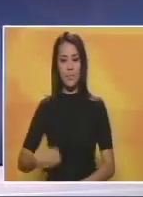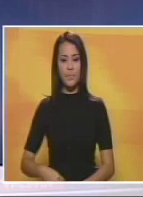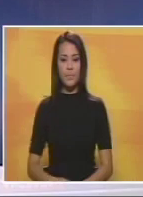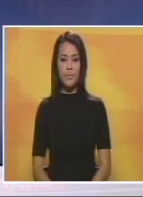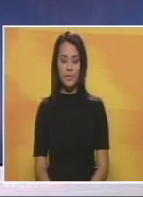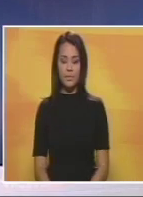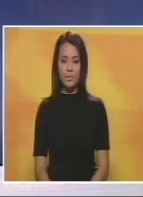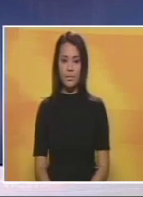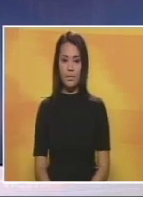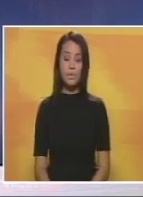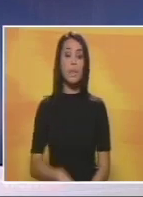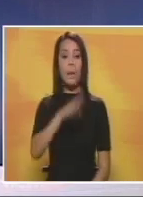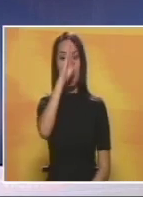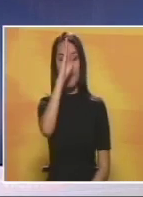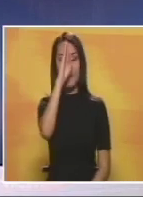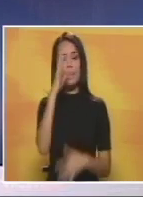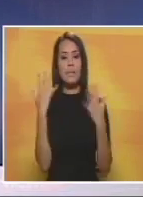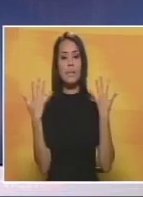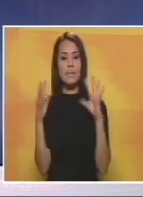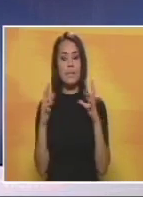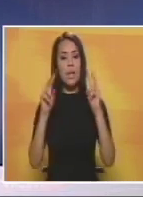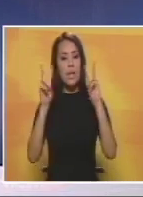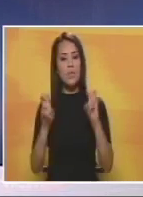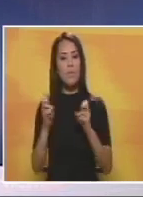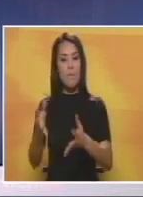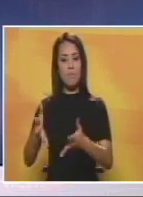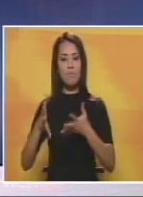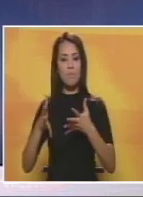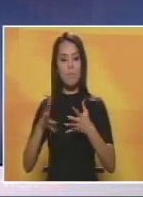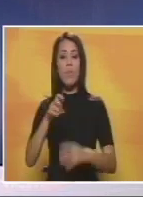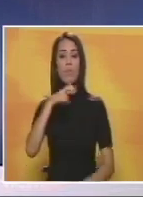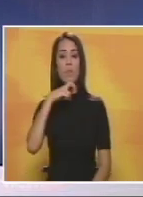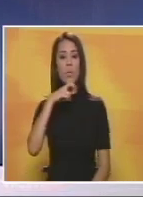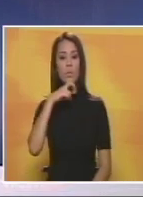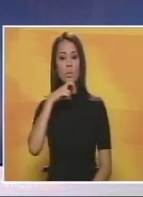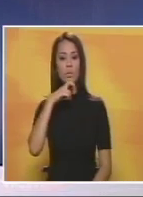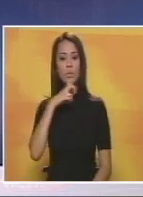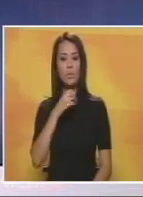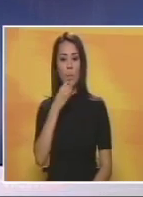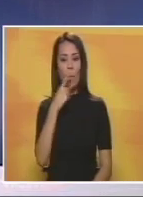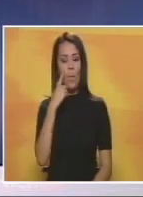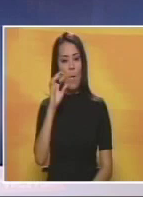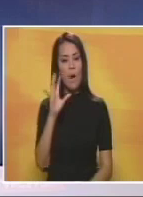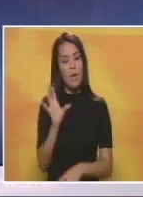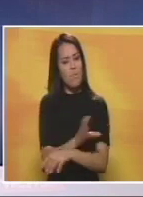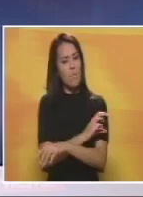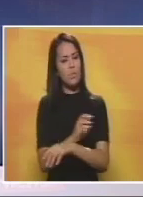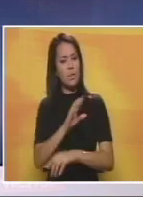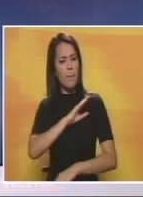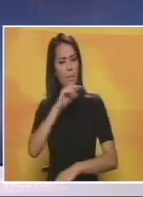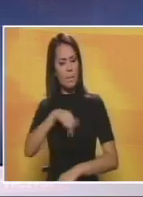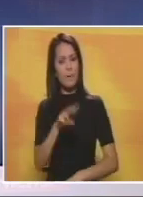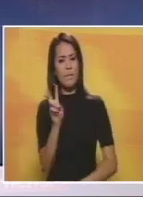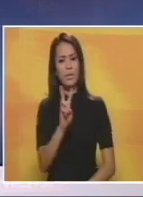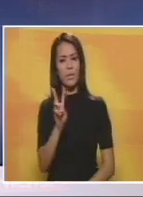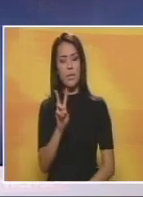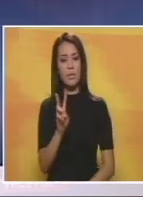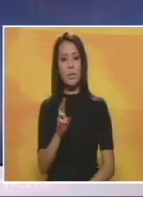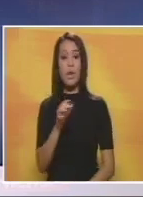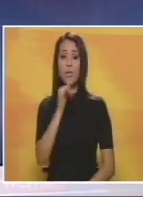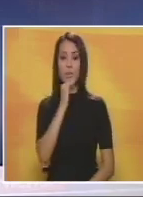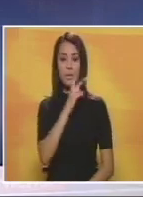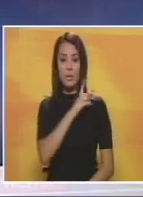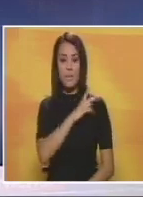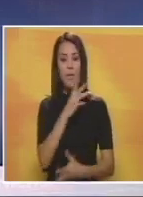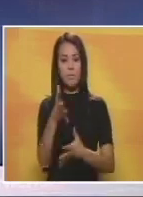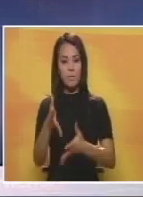En el estado Barinas se celebró una nueva edición del Premio Recio de Oro, el cual resalta el folclore venezolano. En el mismo, Noticiero